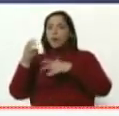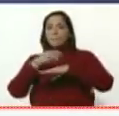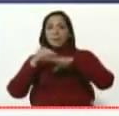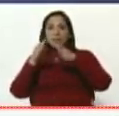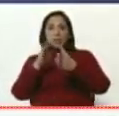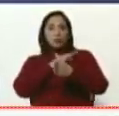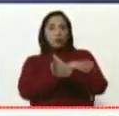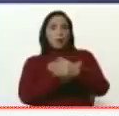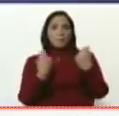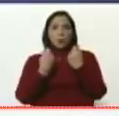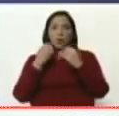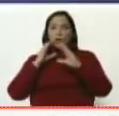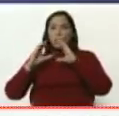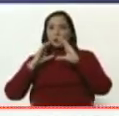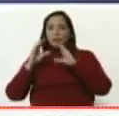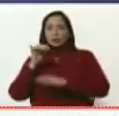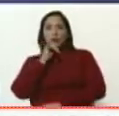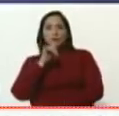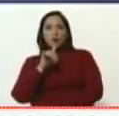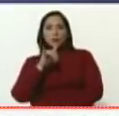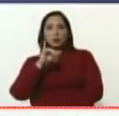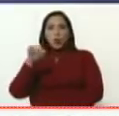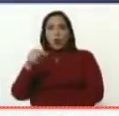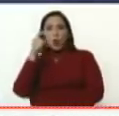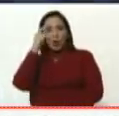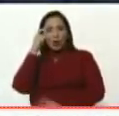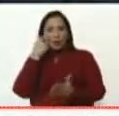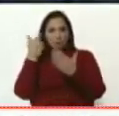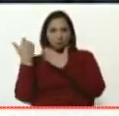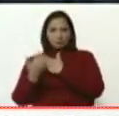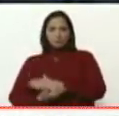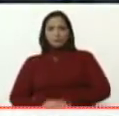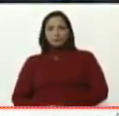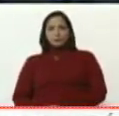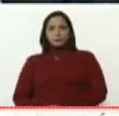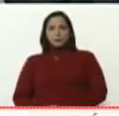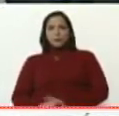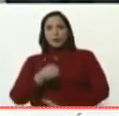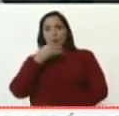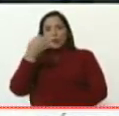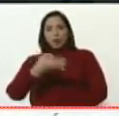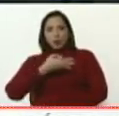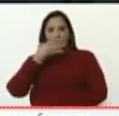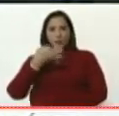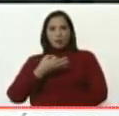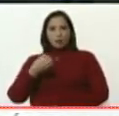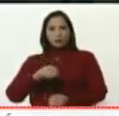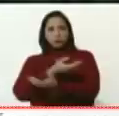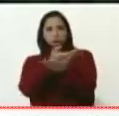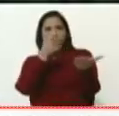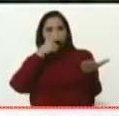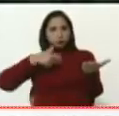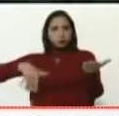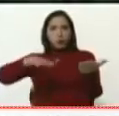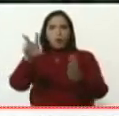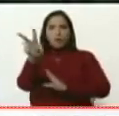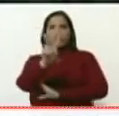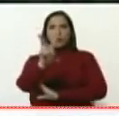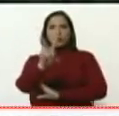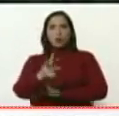Popular para la Comunicación e Información, Jorge Rodríguez. Adelante. Muy buenas tardes a todo el pueblo de